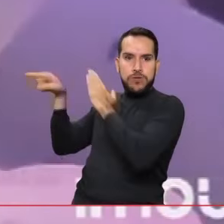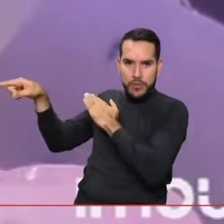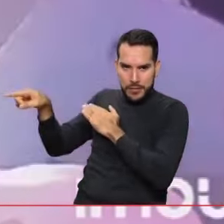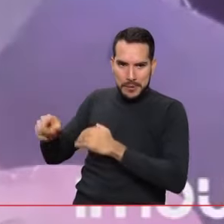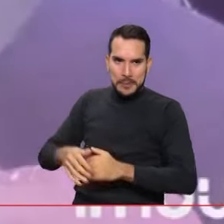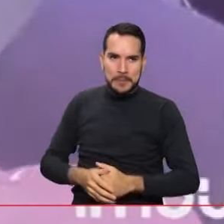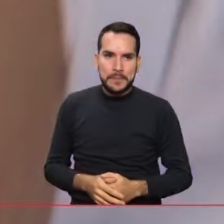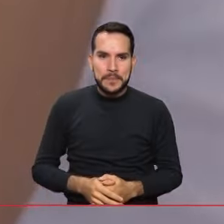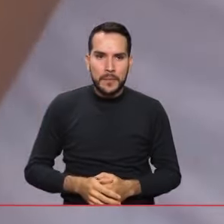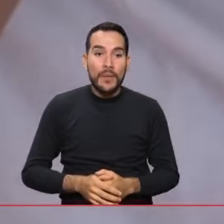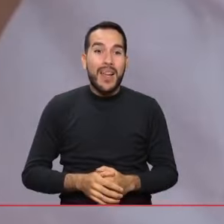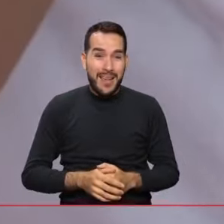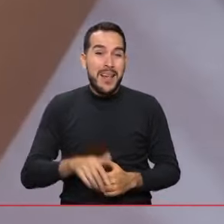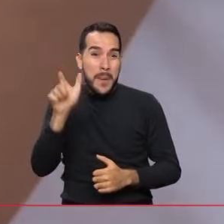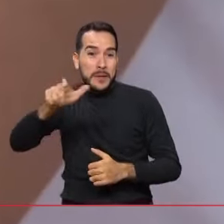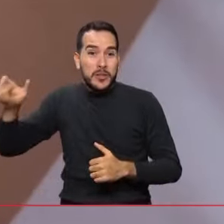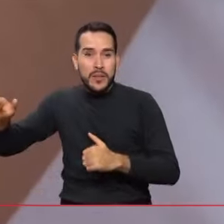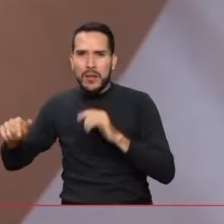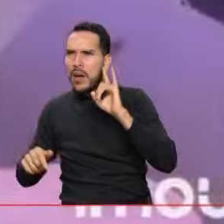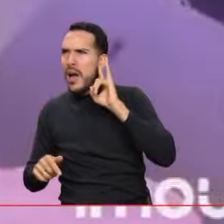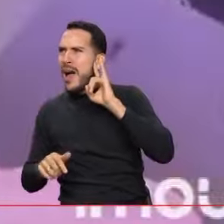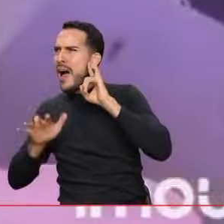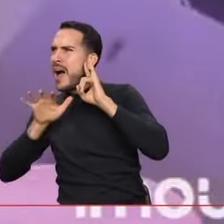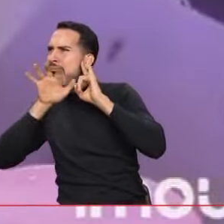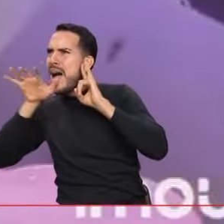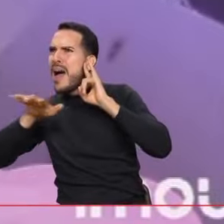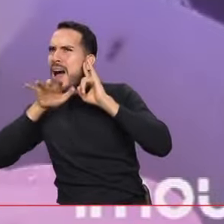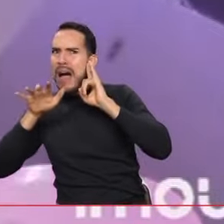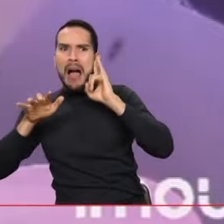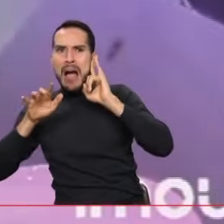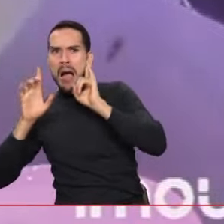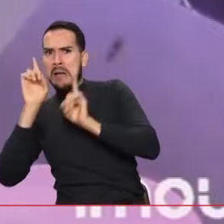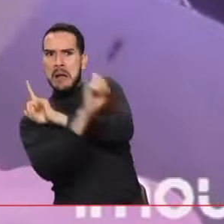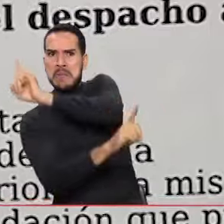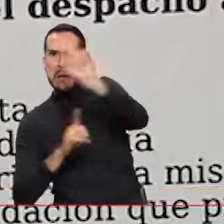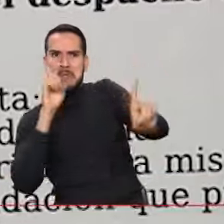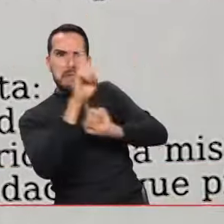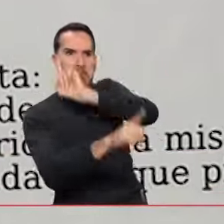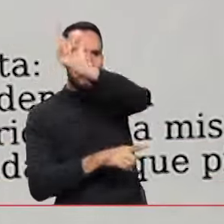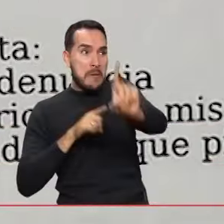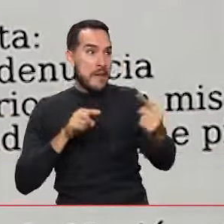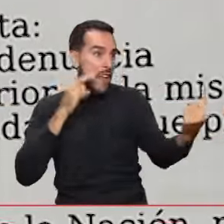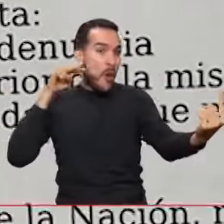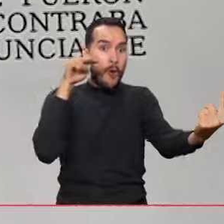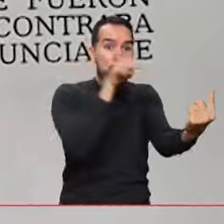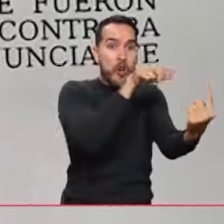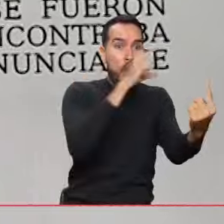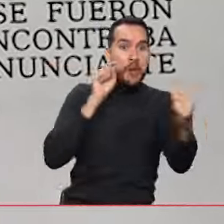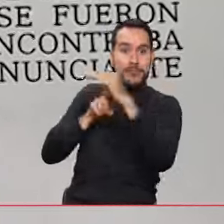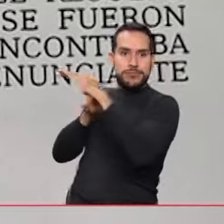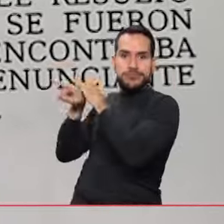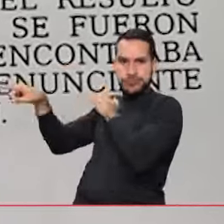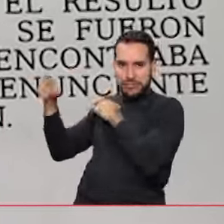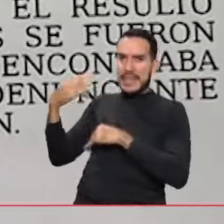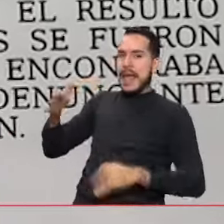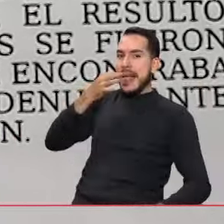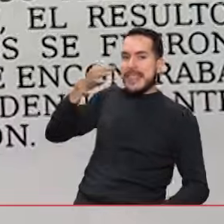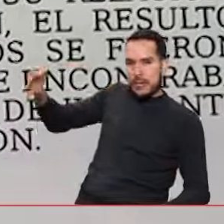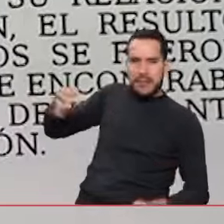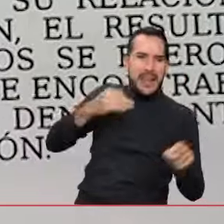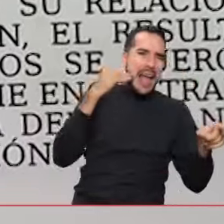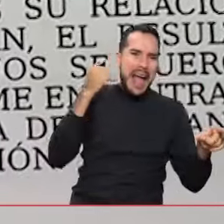sector que, alertados por los gritos, acudieron a su rescate, fue fundamental. El agresor fue denunciado y la víctima ahora recibe acompañamiento